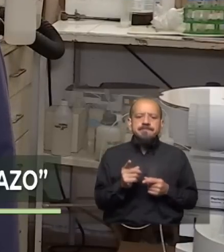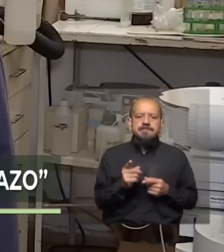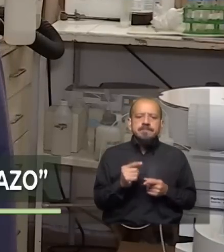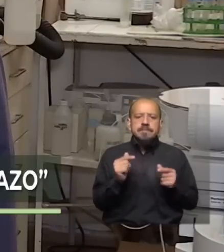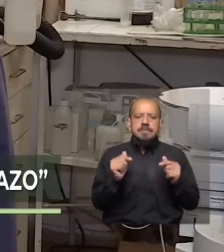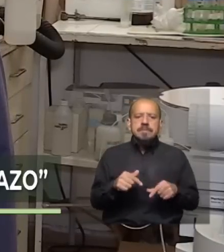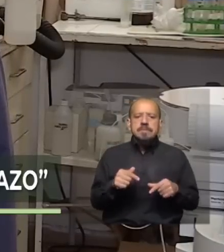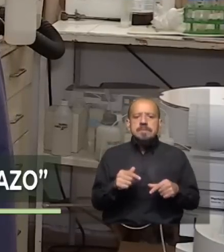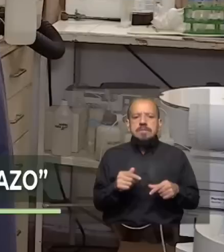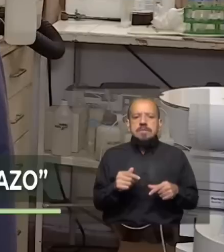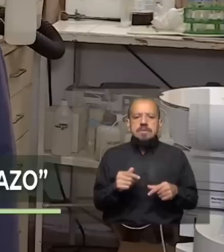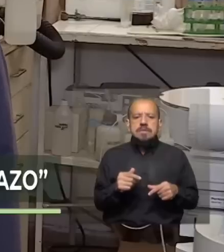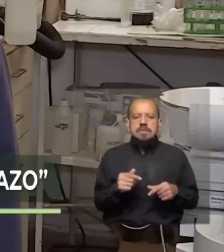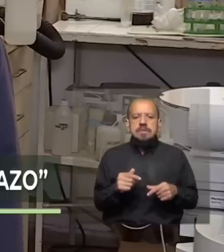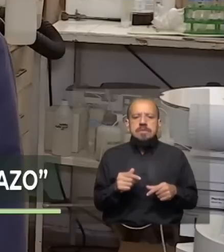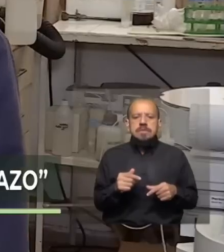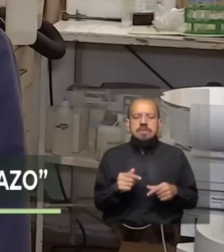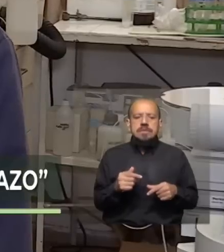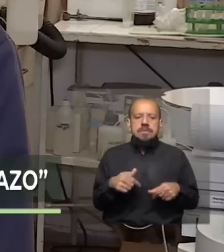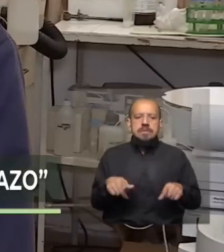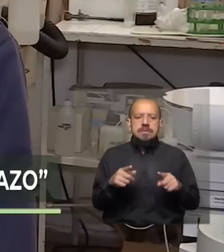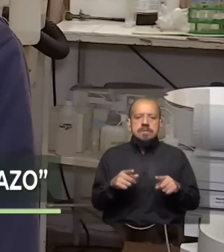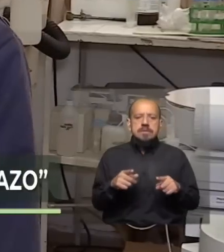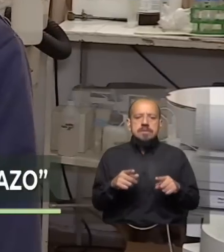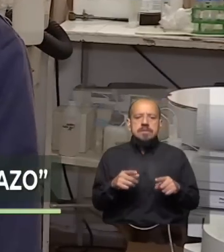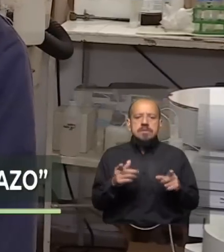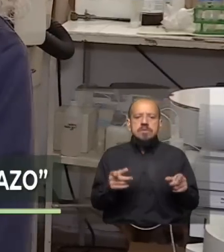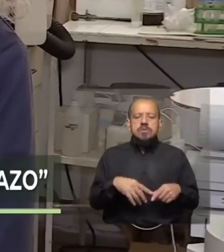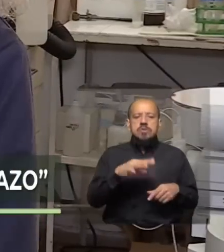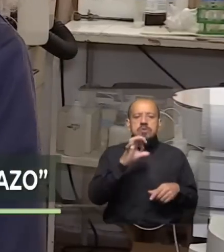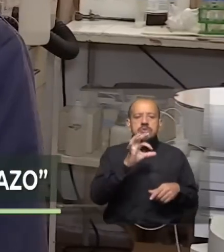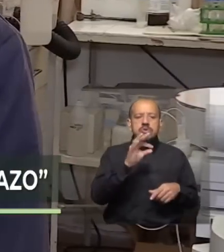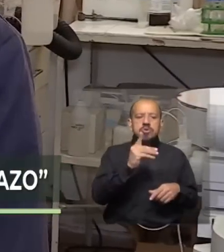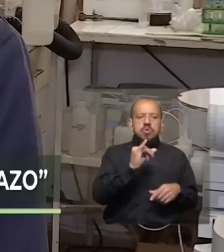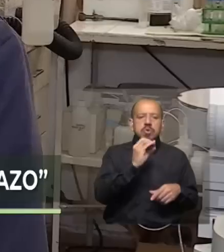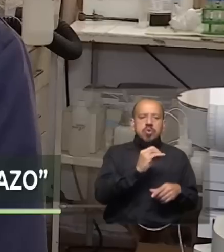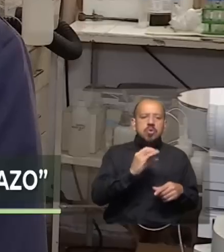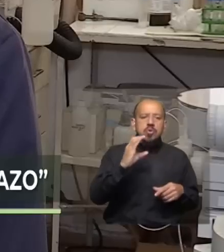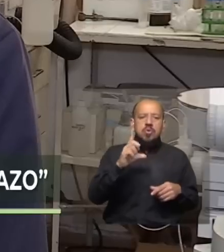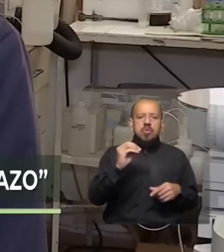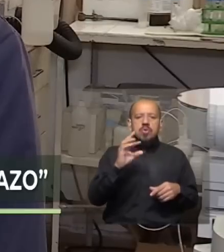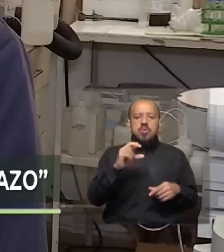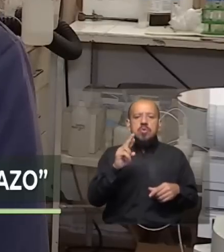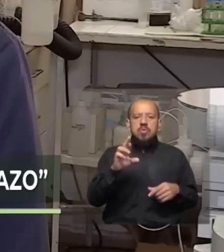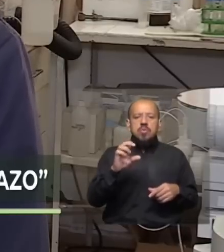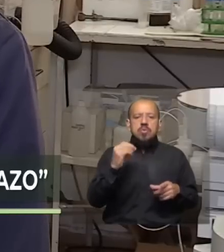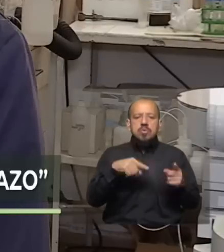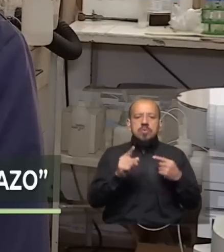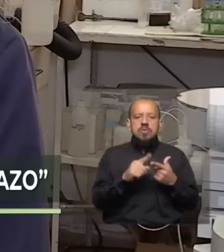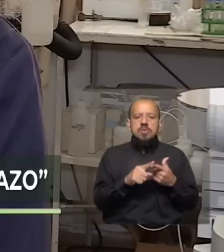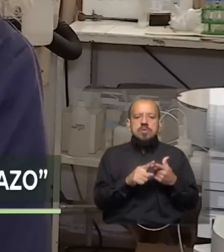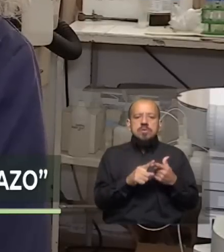Este es el caso de los parámetros como sodio cloruro que afectan las características organolépticas